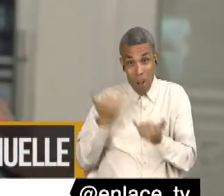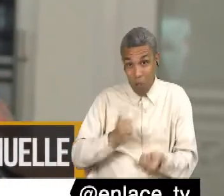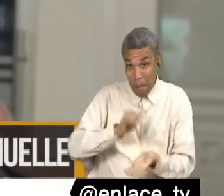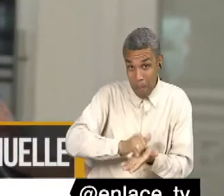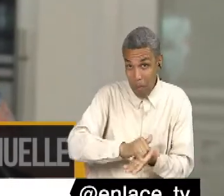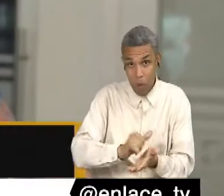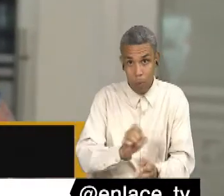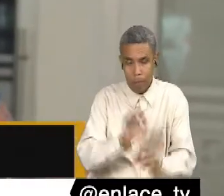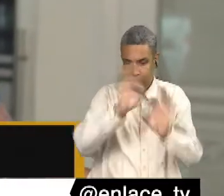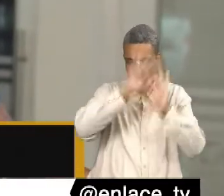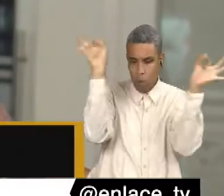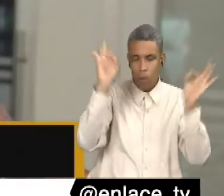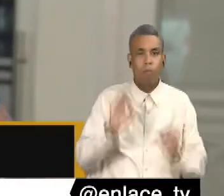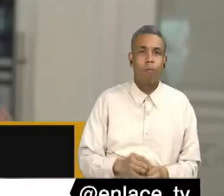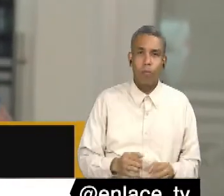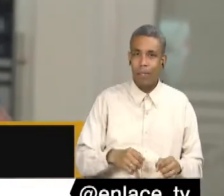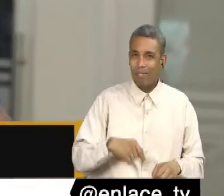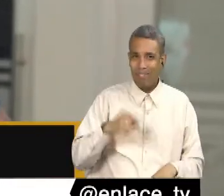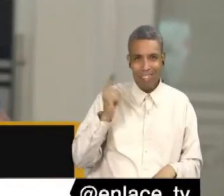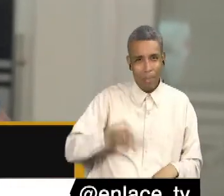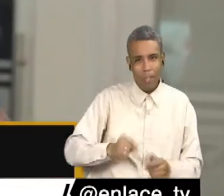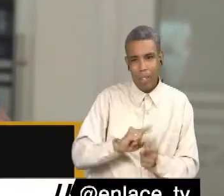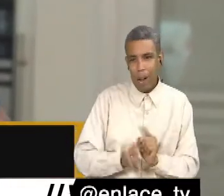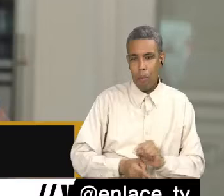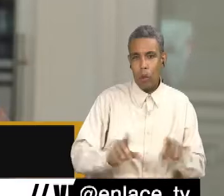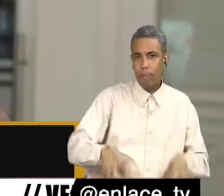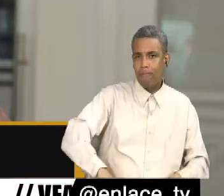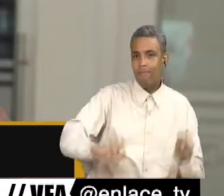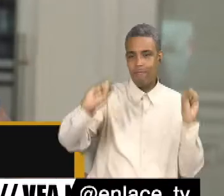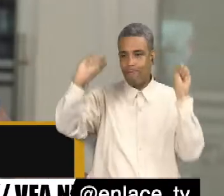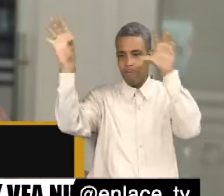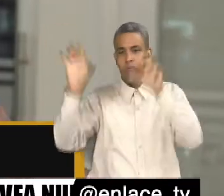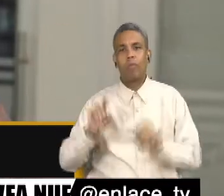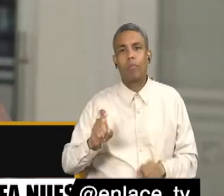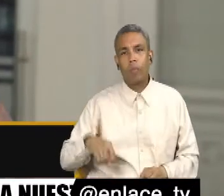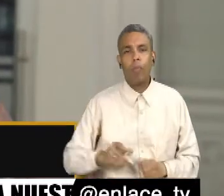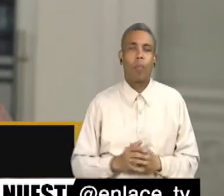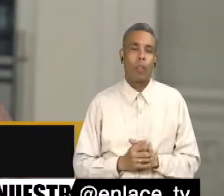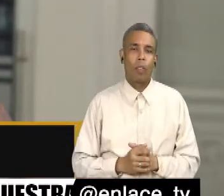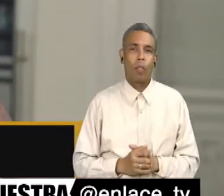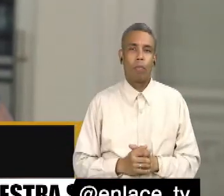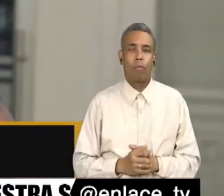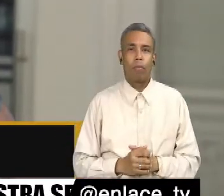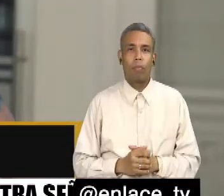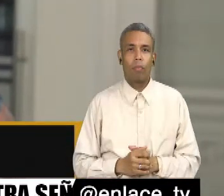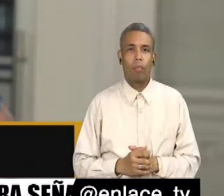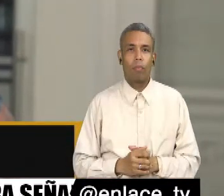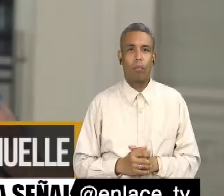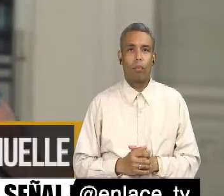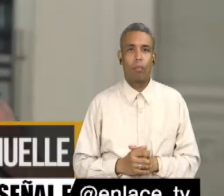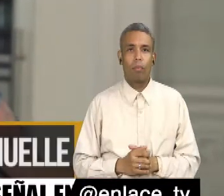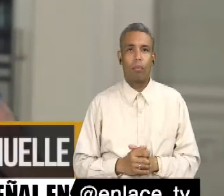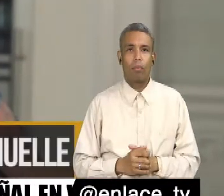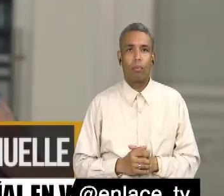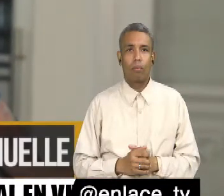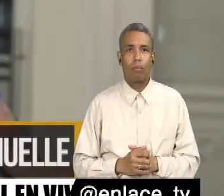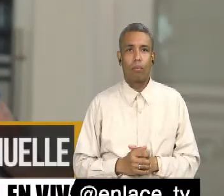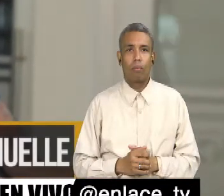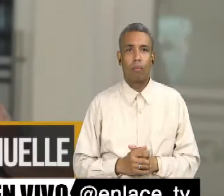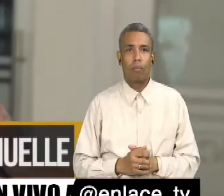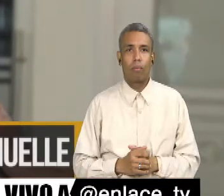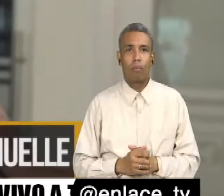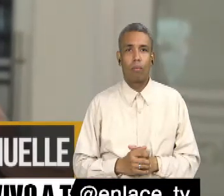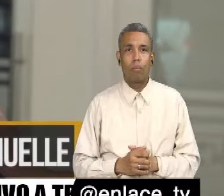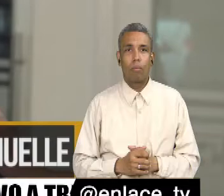la mesa de concertación con los representantes de las diferentes personas que están ubicadas alrededor del Paseo del Río. ante la